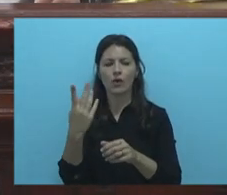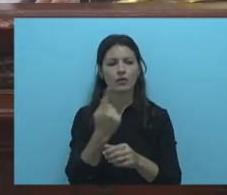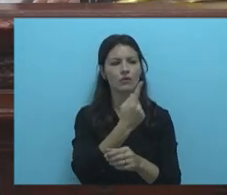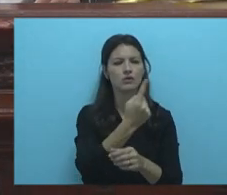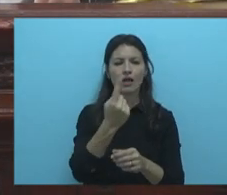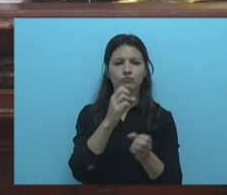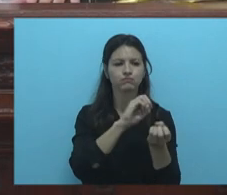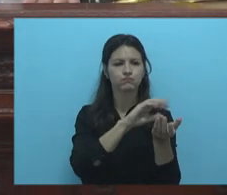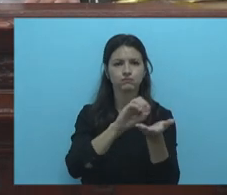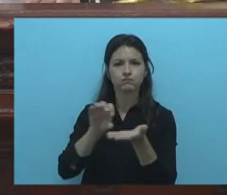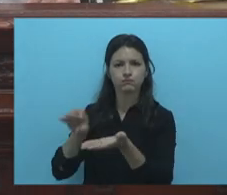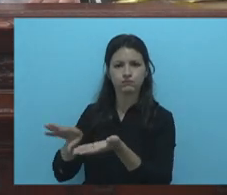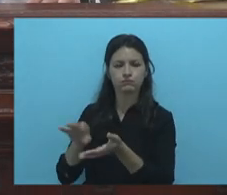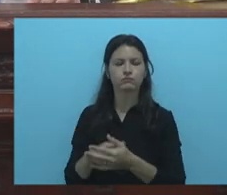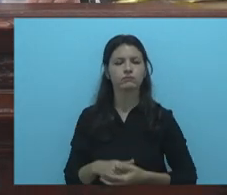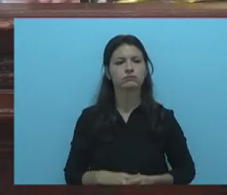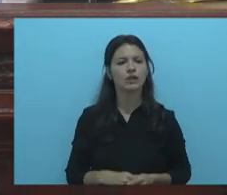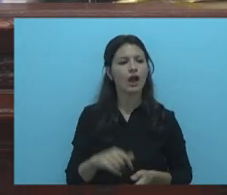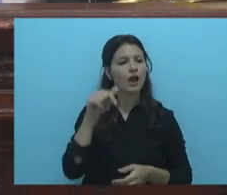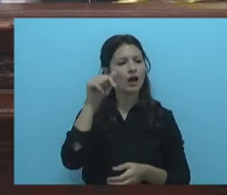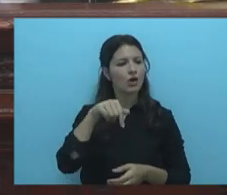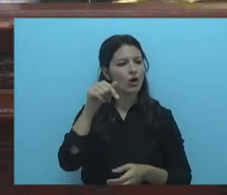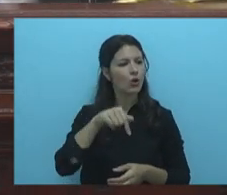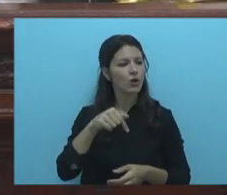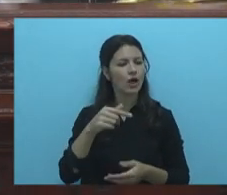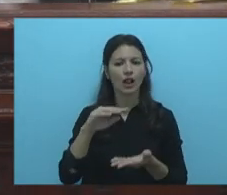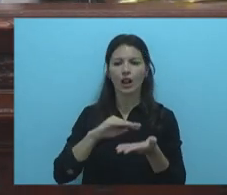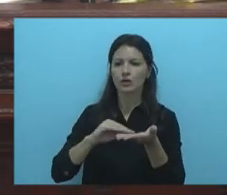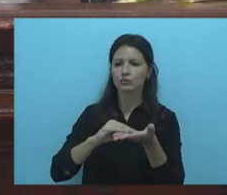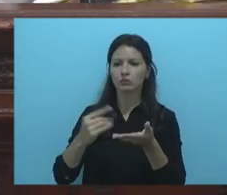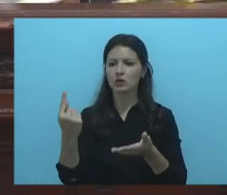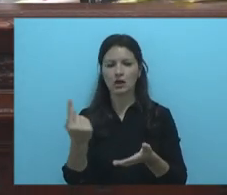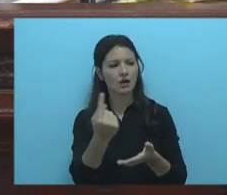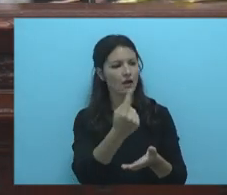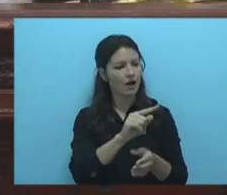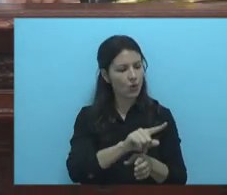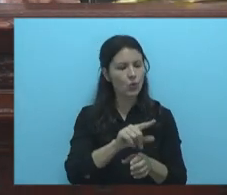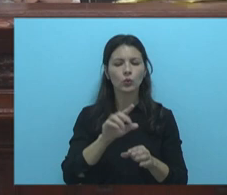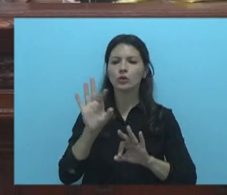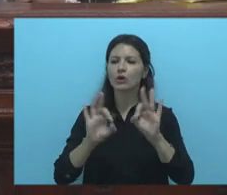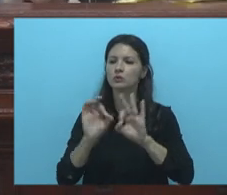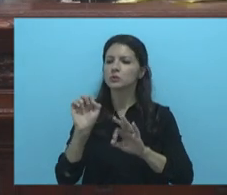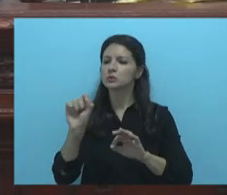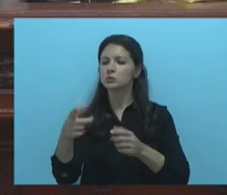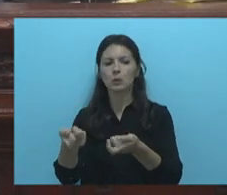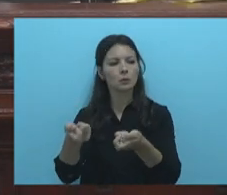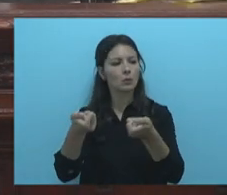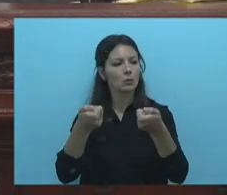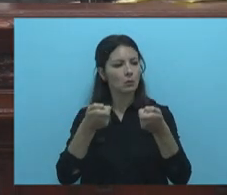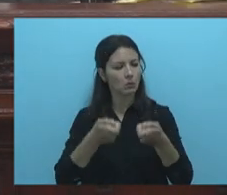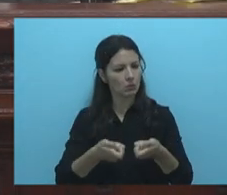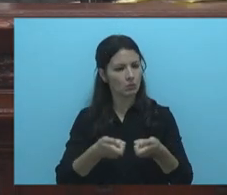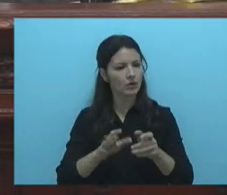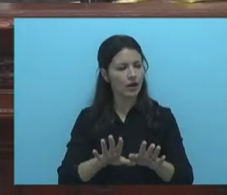Corresponde ahora que los diputados y las diputadas realicen los ingresos correspondientes que